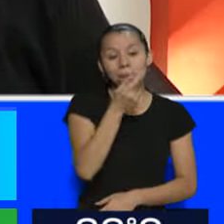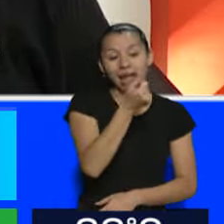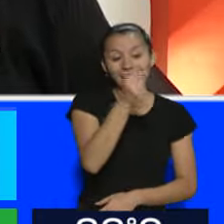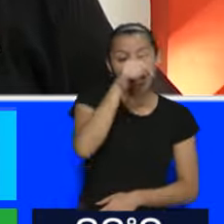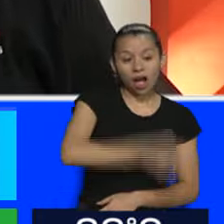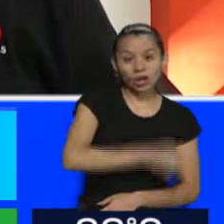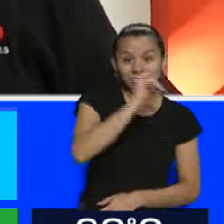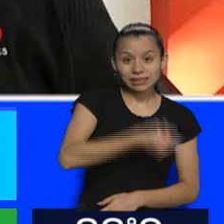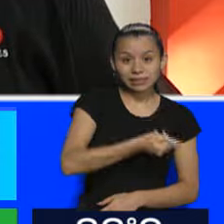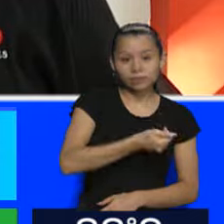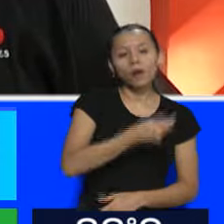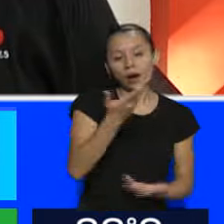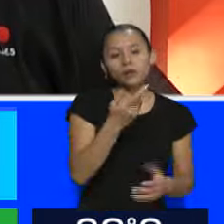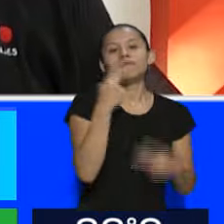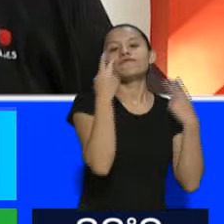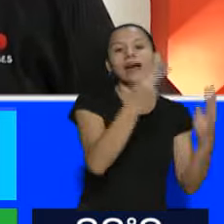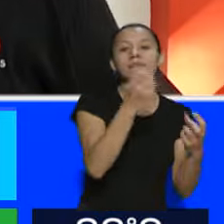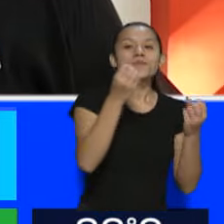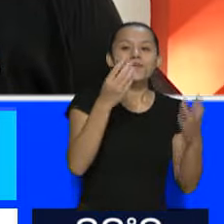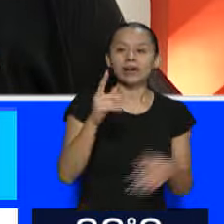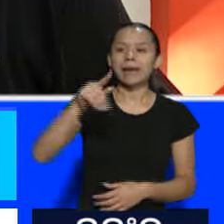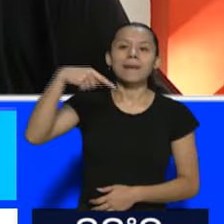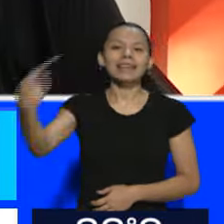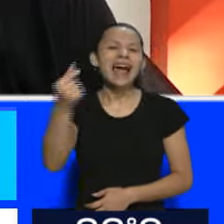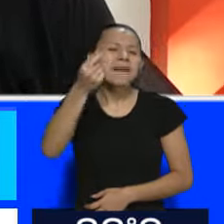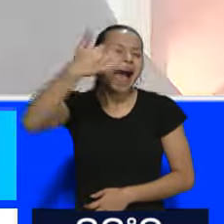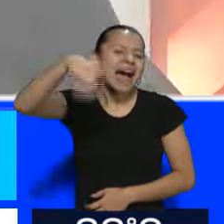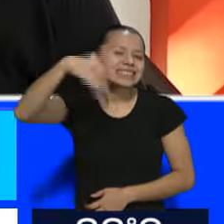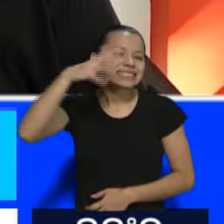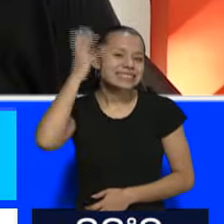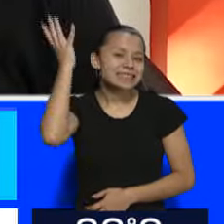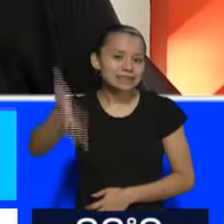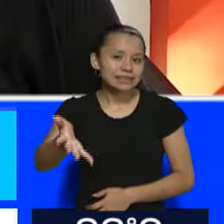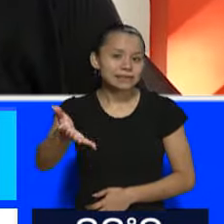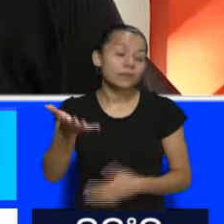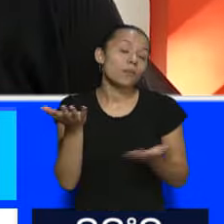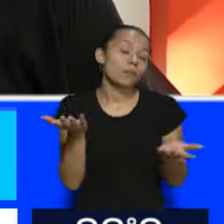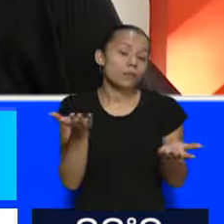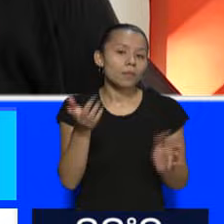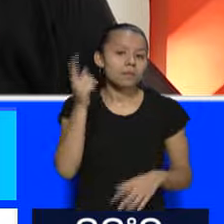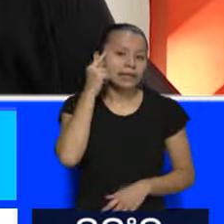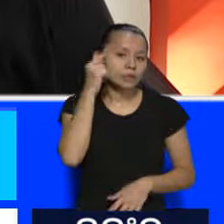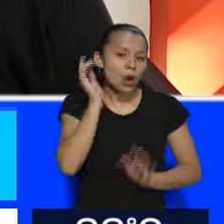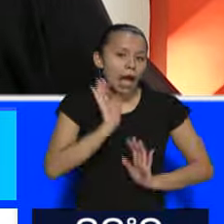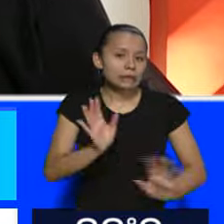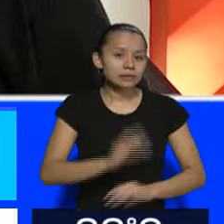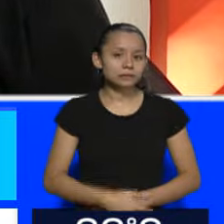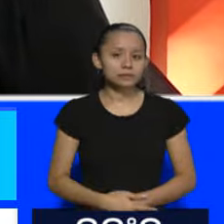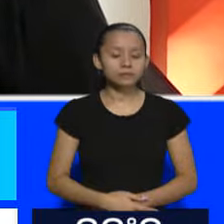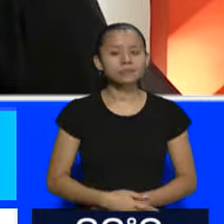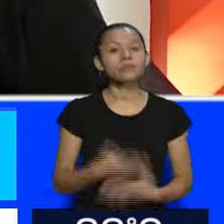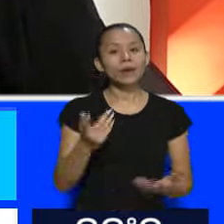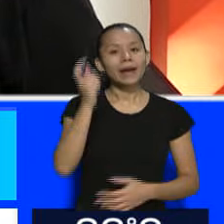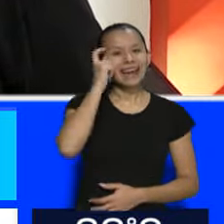gastarla porque sabe que mañana le sale menos que hoy. O sea, tiene menos valor la plata. Comparado con lo que fue enero del